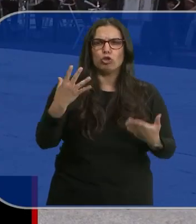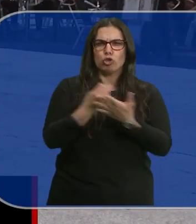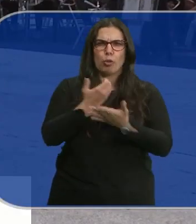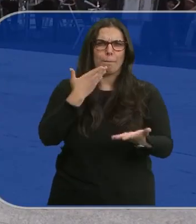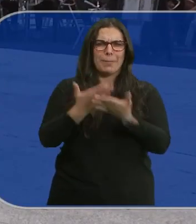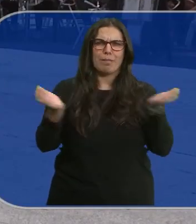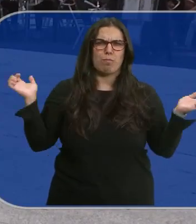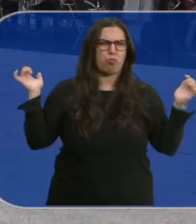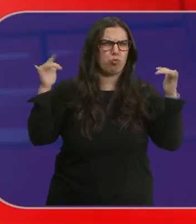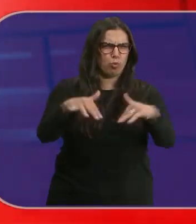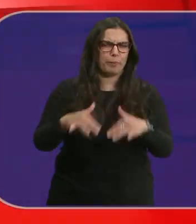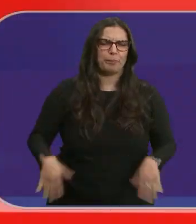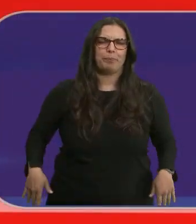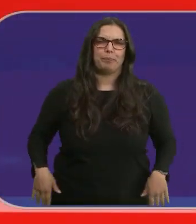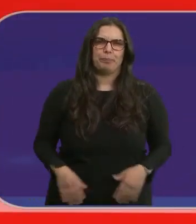asistencia masiva.